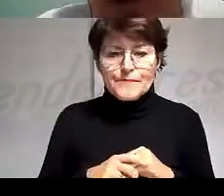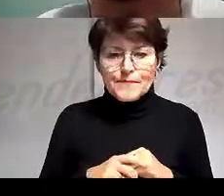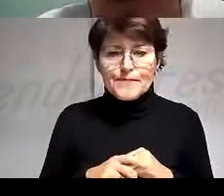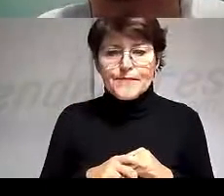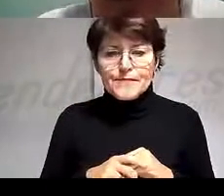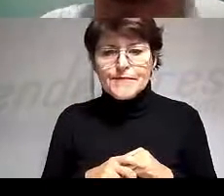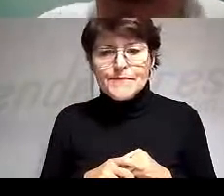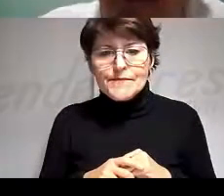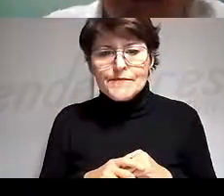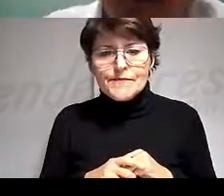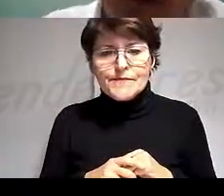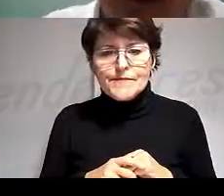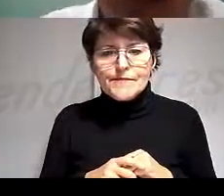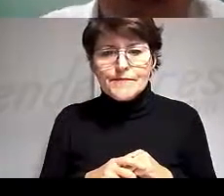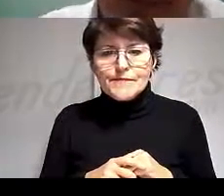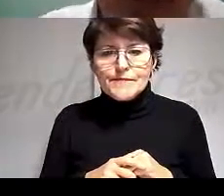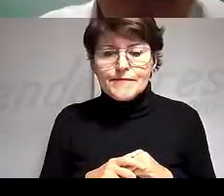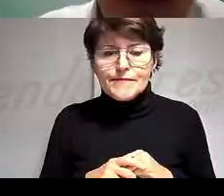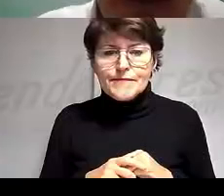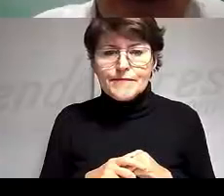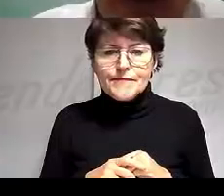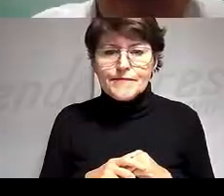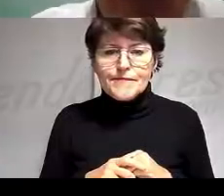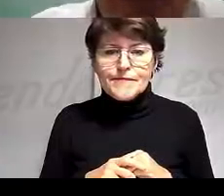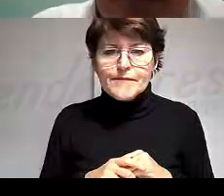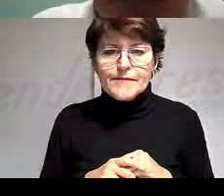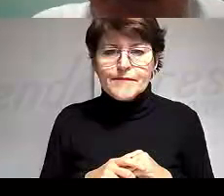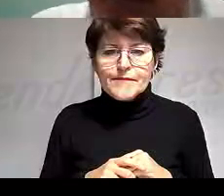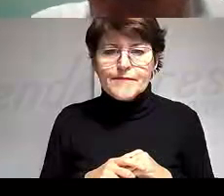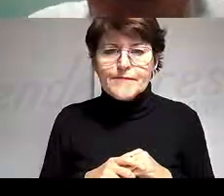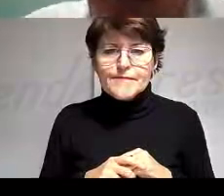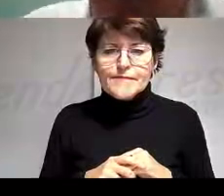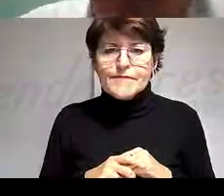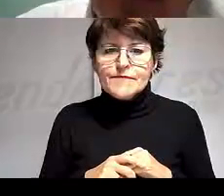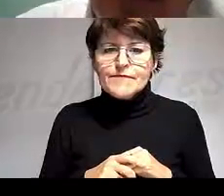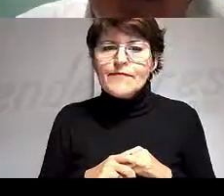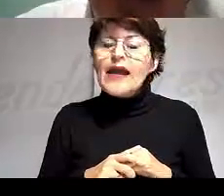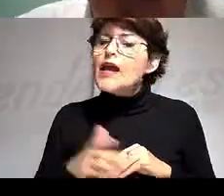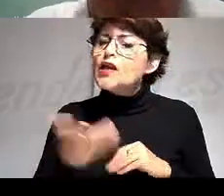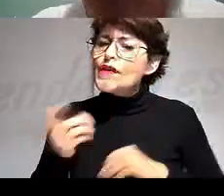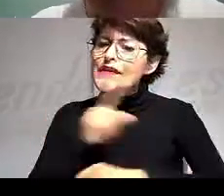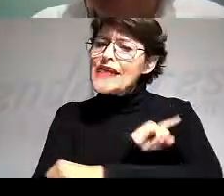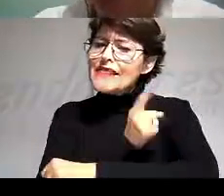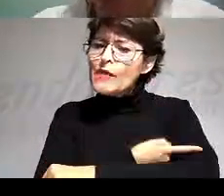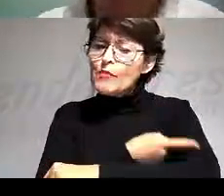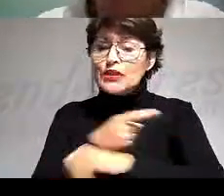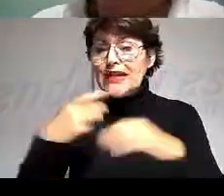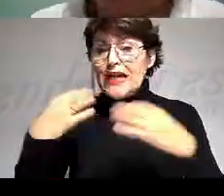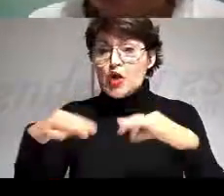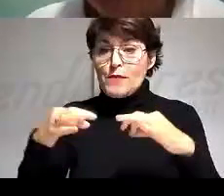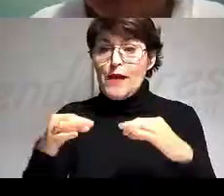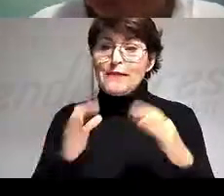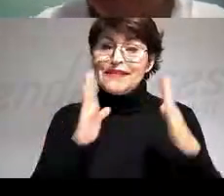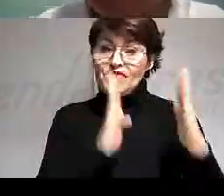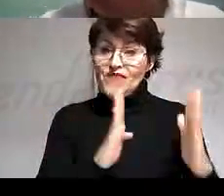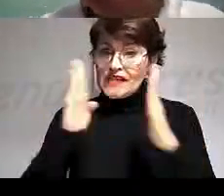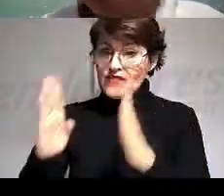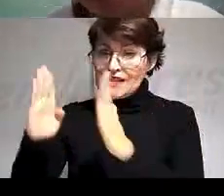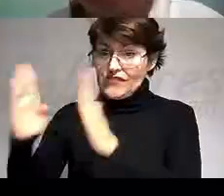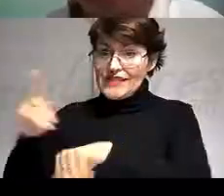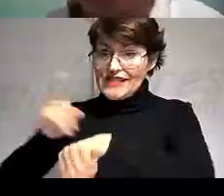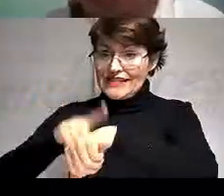que no tenga carencias de ningún tipo. Vale, las 3 fases antes de hacer ejercicio físico, antes,